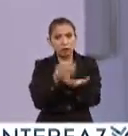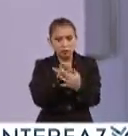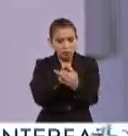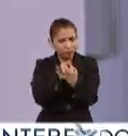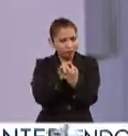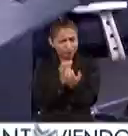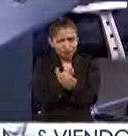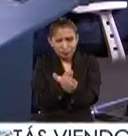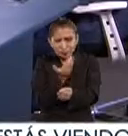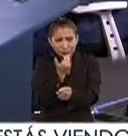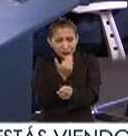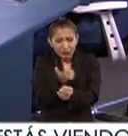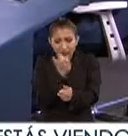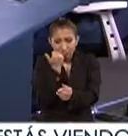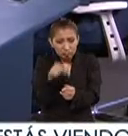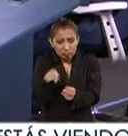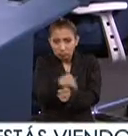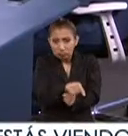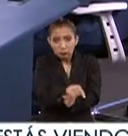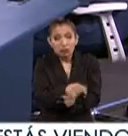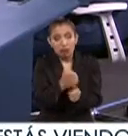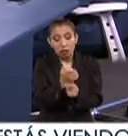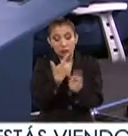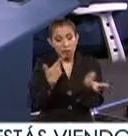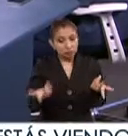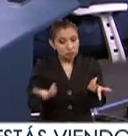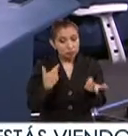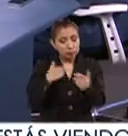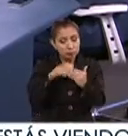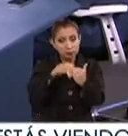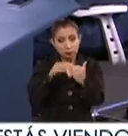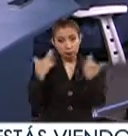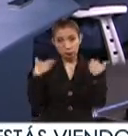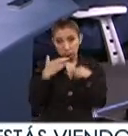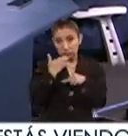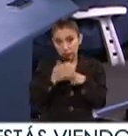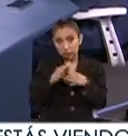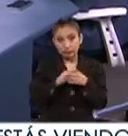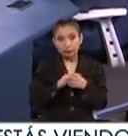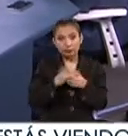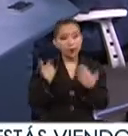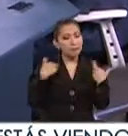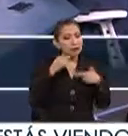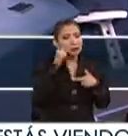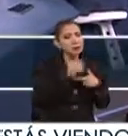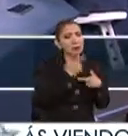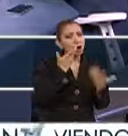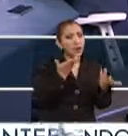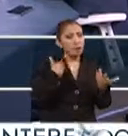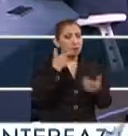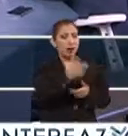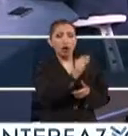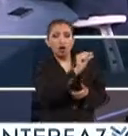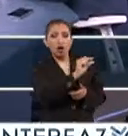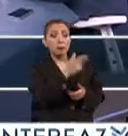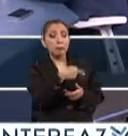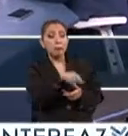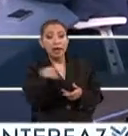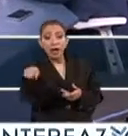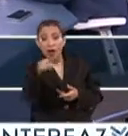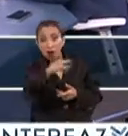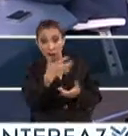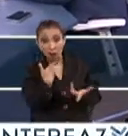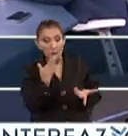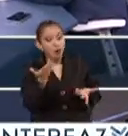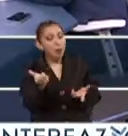tan notable con los alumnos, entonces paga dividendos para el profesor también. Los profesores siempre son muy poco pagados, pero entonces el